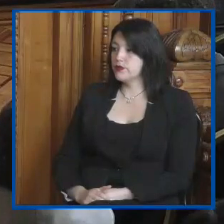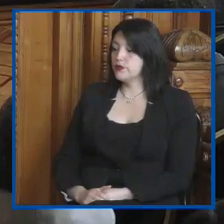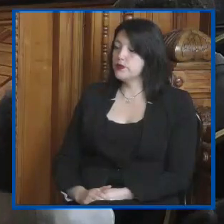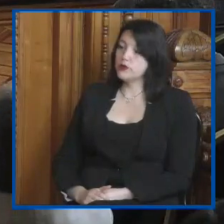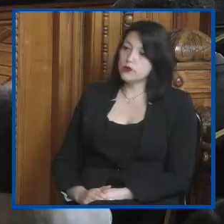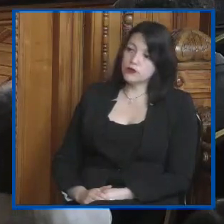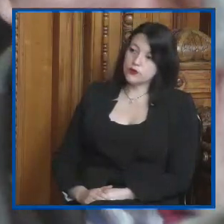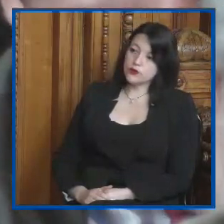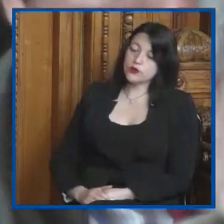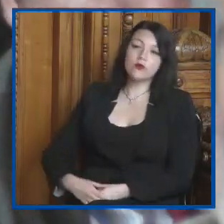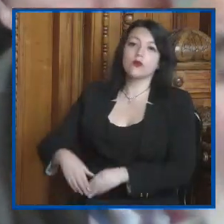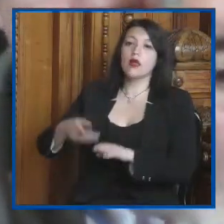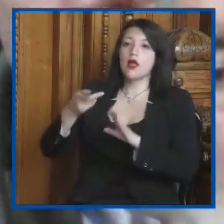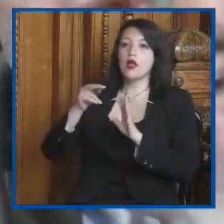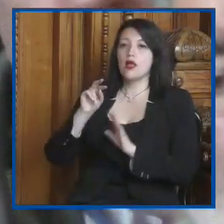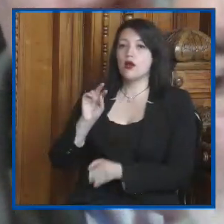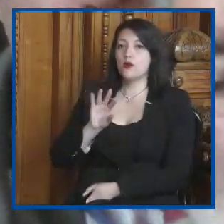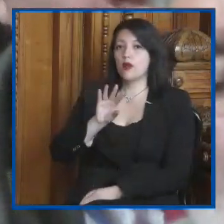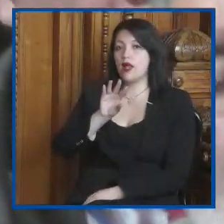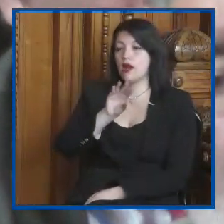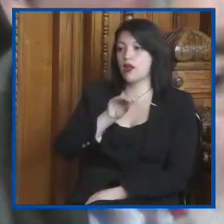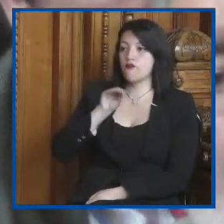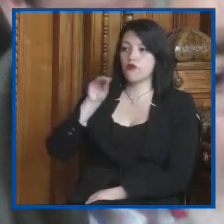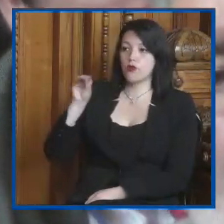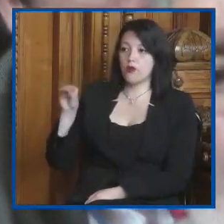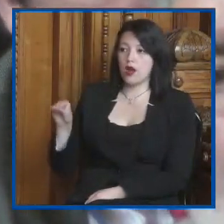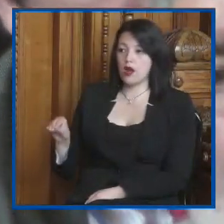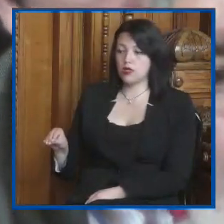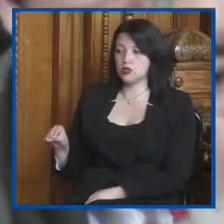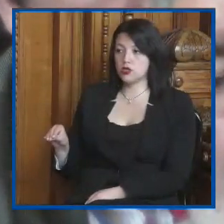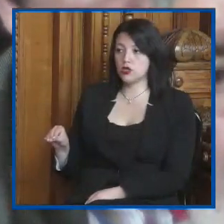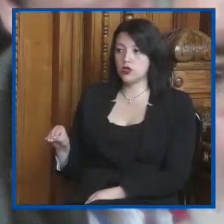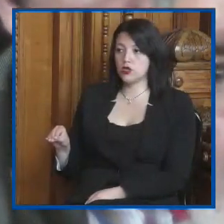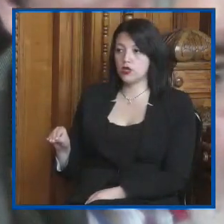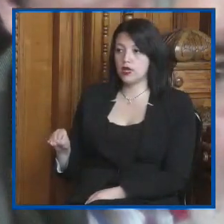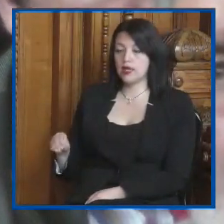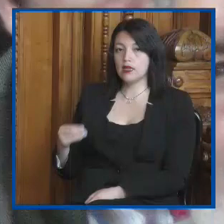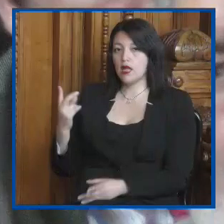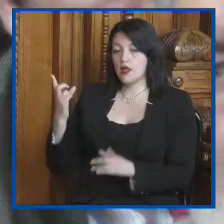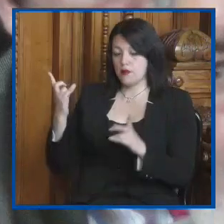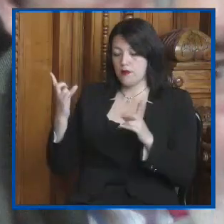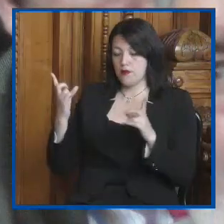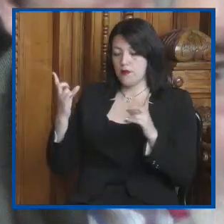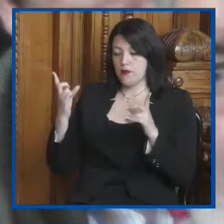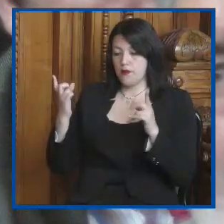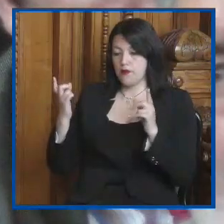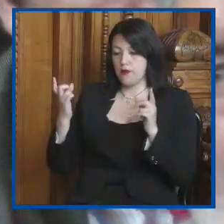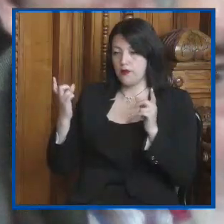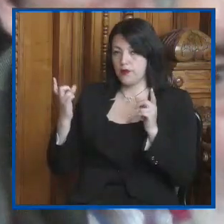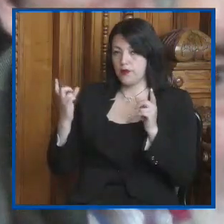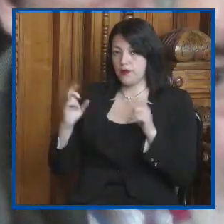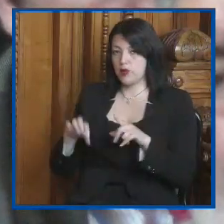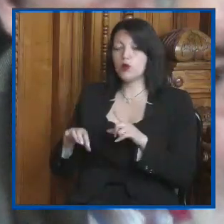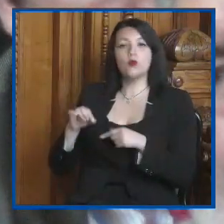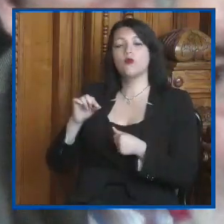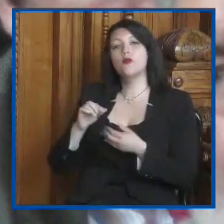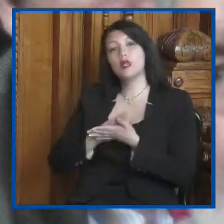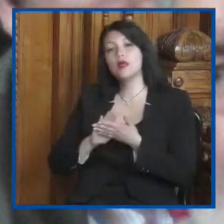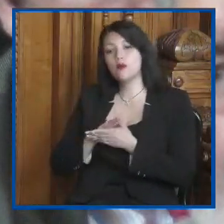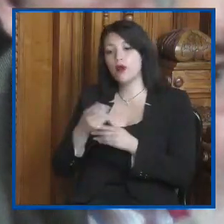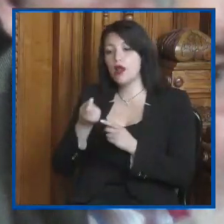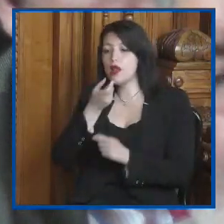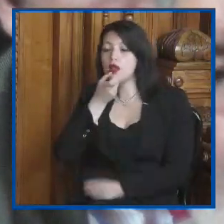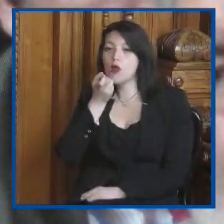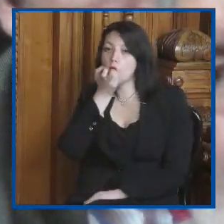digamos, la reformulación que se hizo de ciertas expresiones o aforismos en latín.